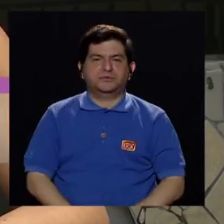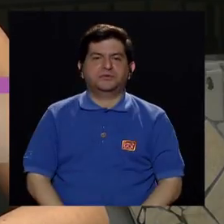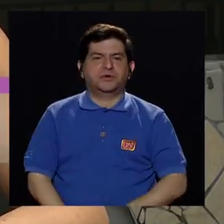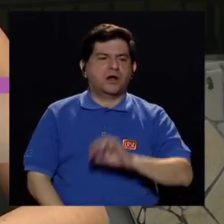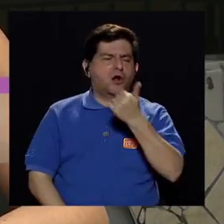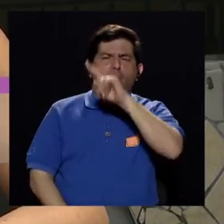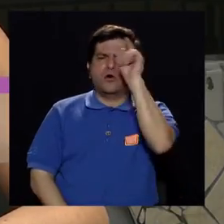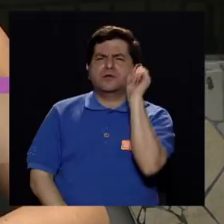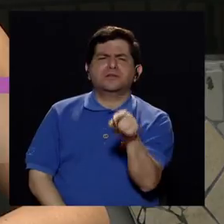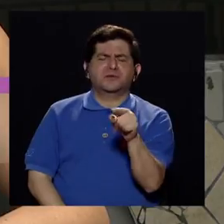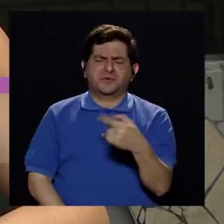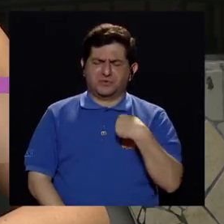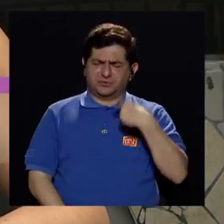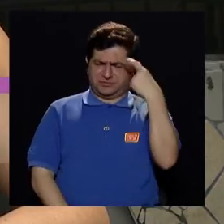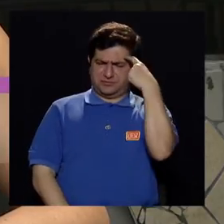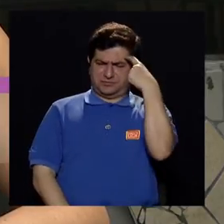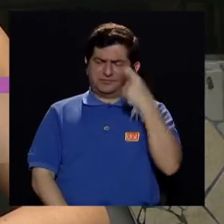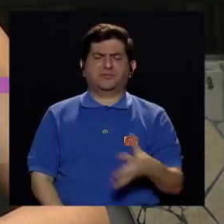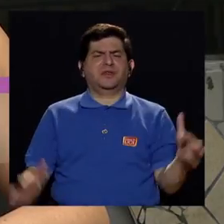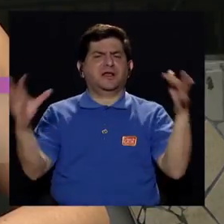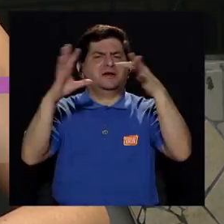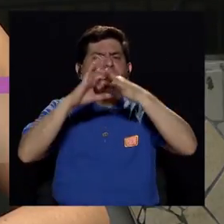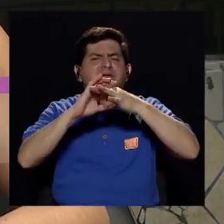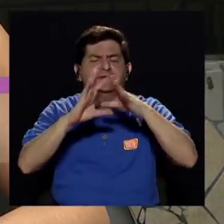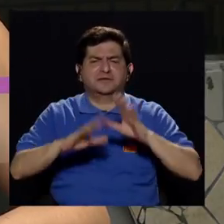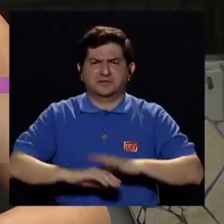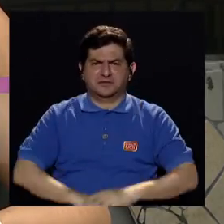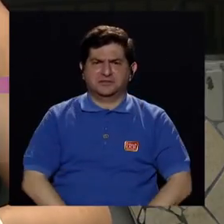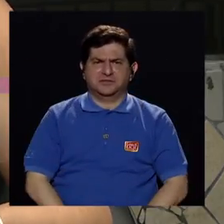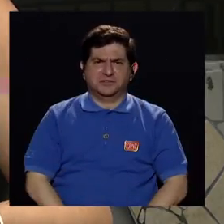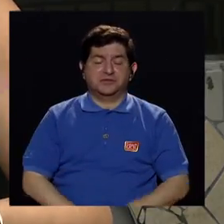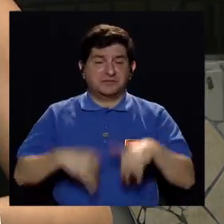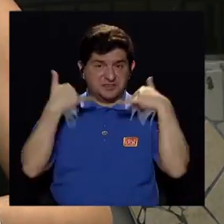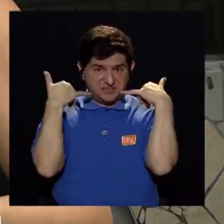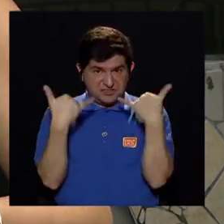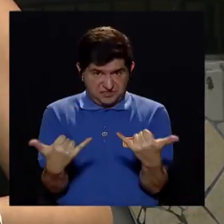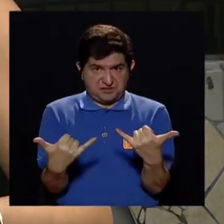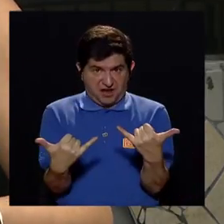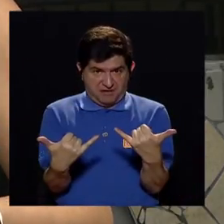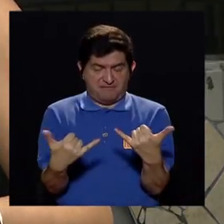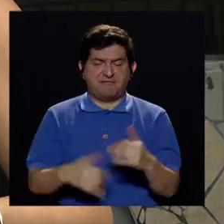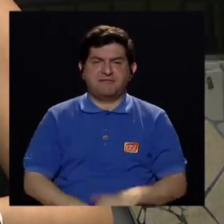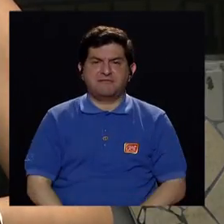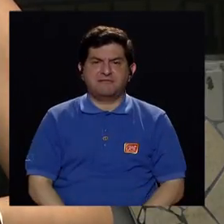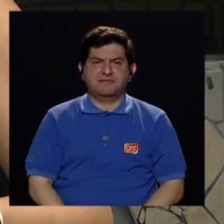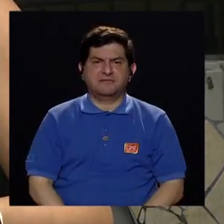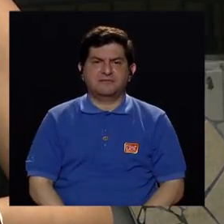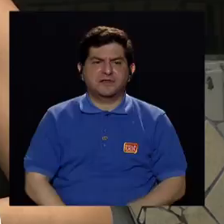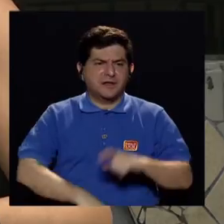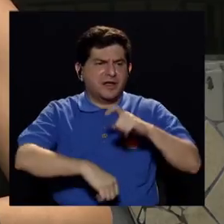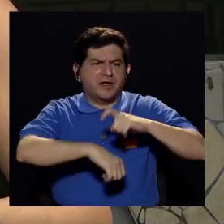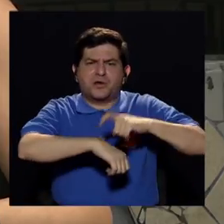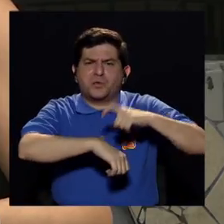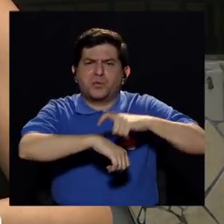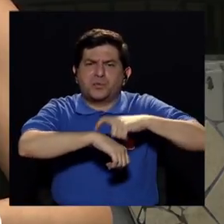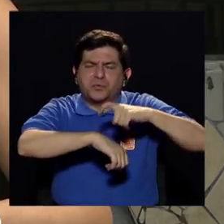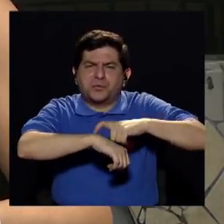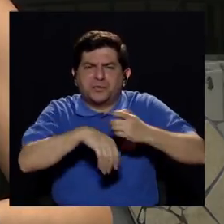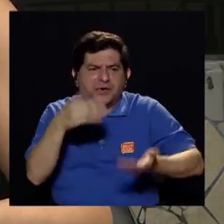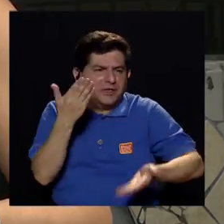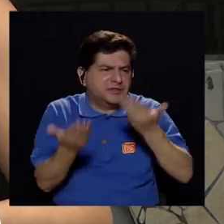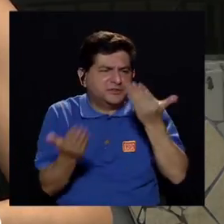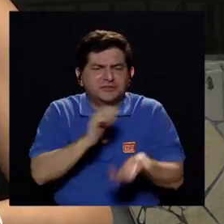que se me viene en este momento es en relación, por ejemplo, a cuando ya se entra en una, digamos, en una etapa